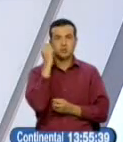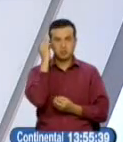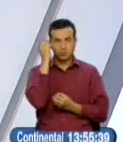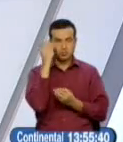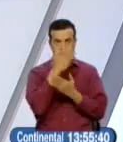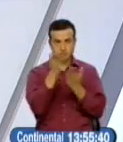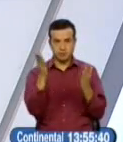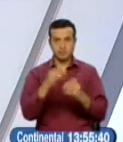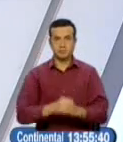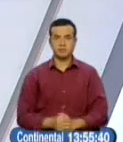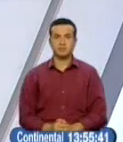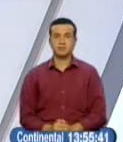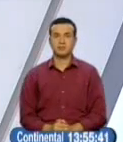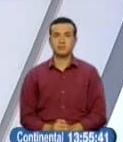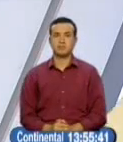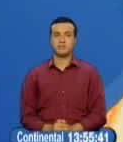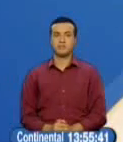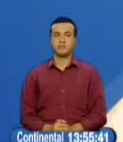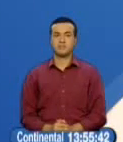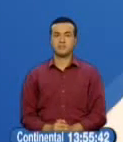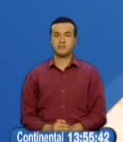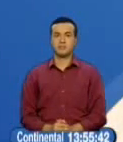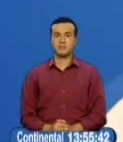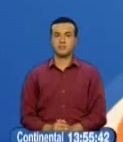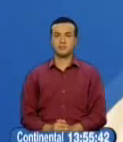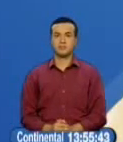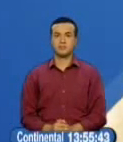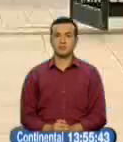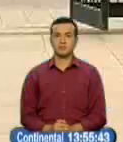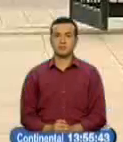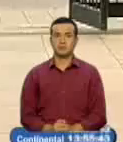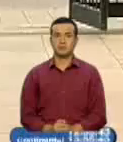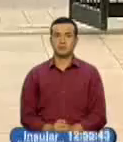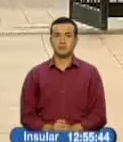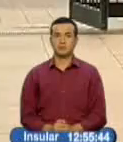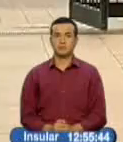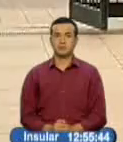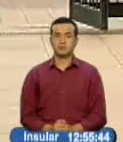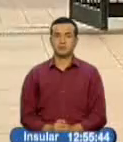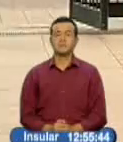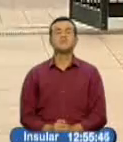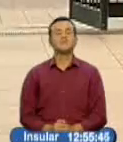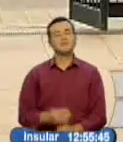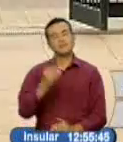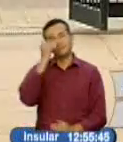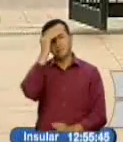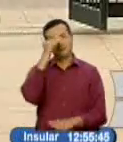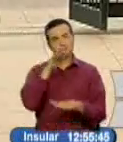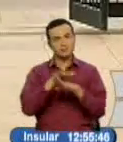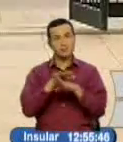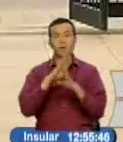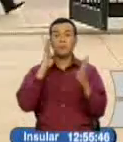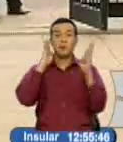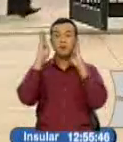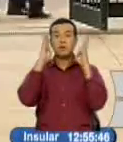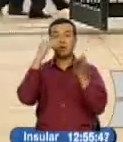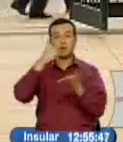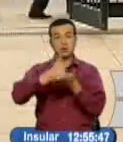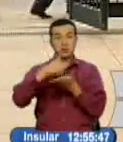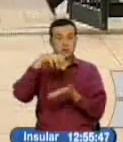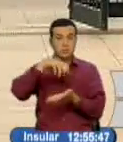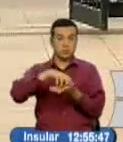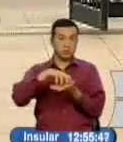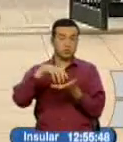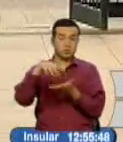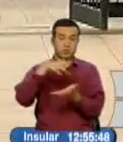siguiente informe. Buenas tardes. Babahoyo, capital de la